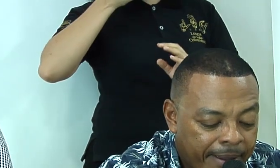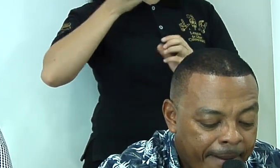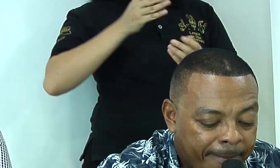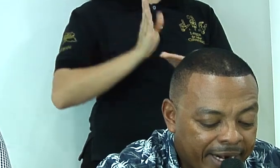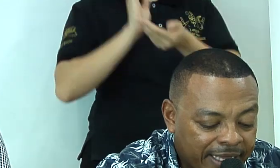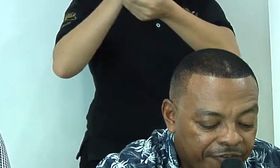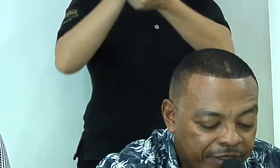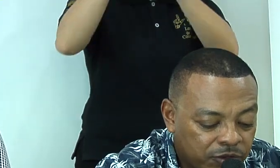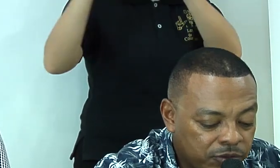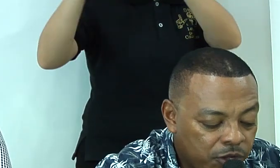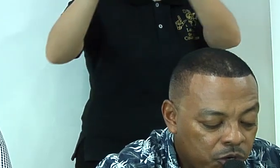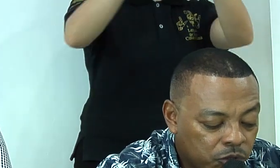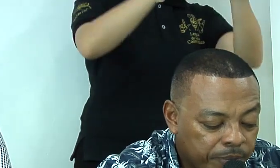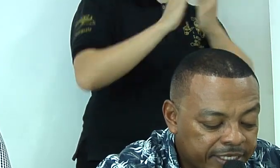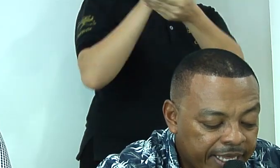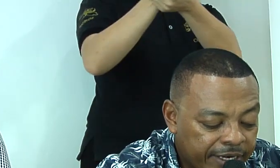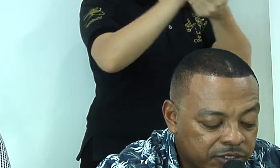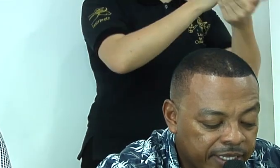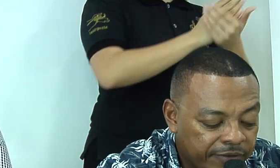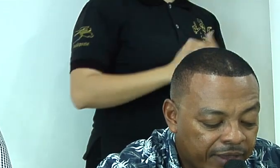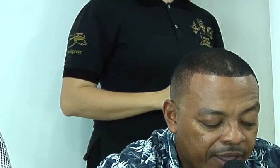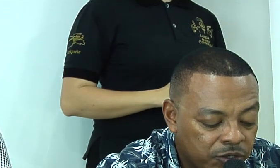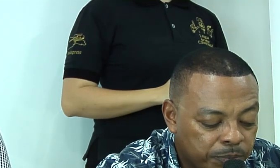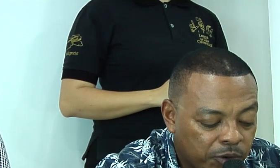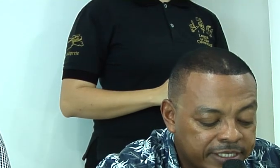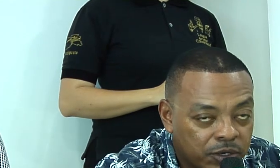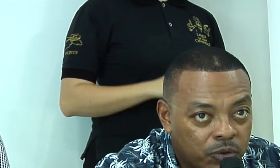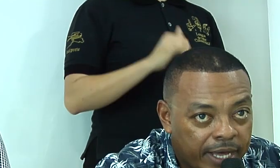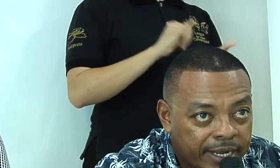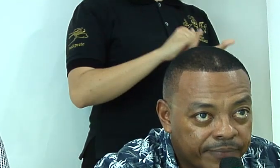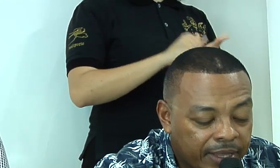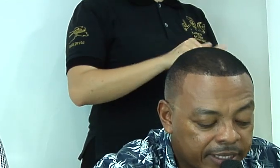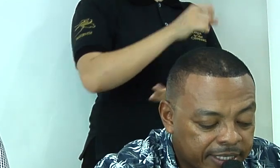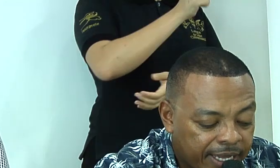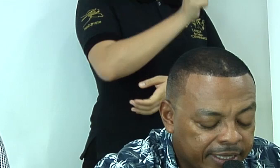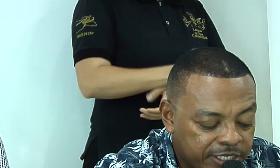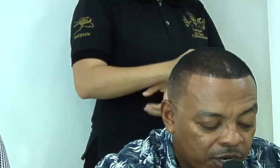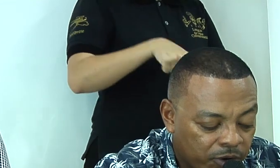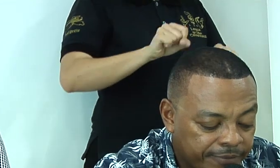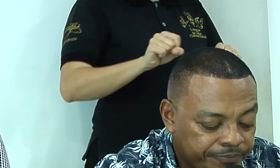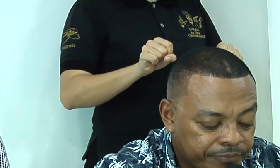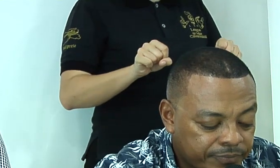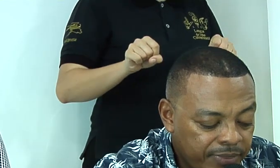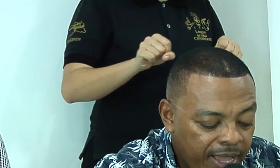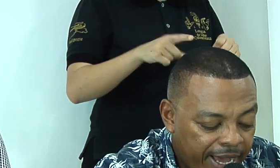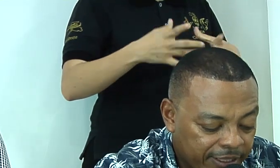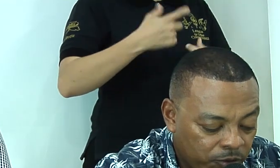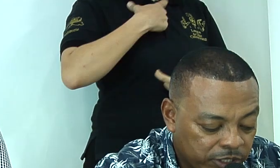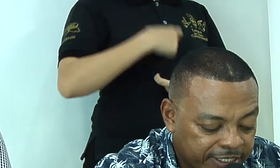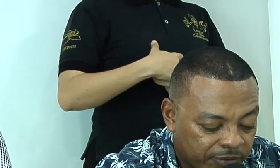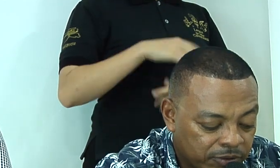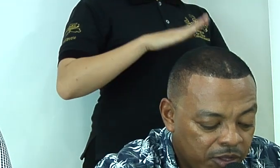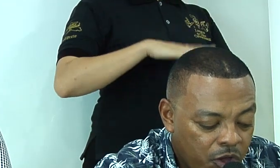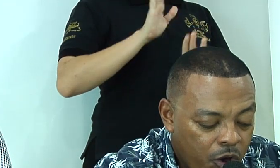p.m. Para tal efecto, los domiciliarios identificados podrán circular hasta dicha hora.